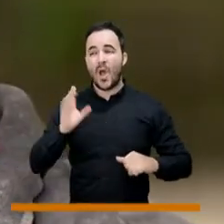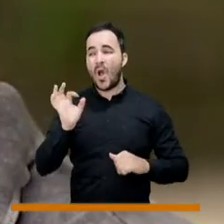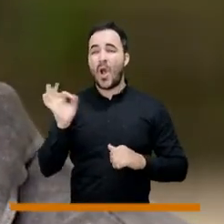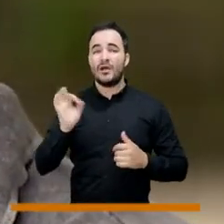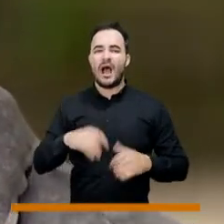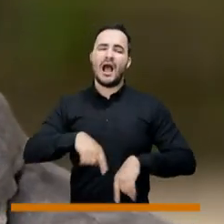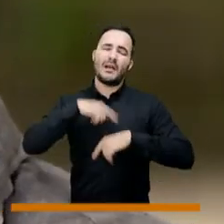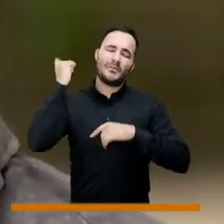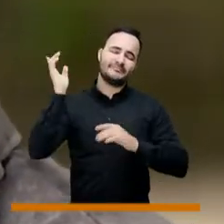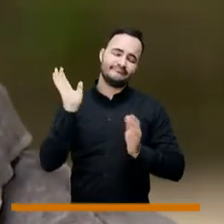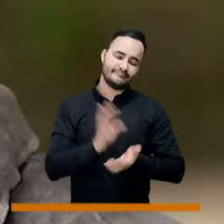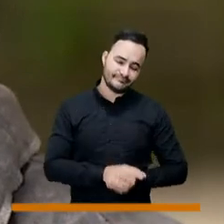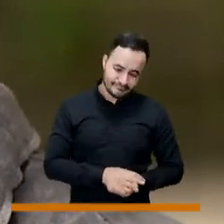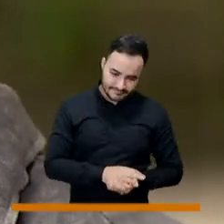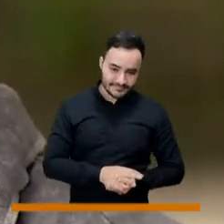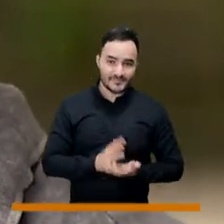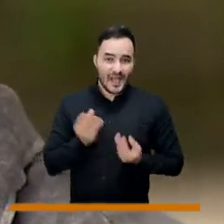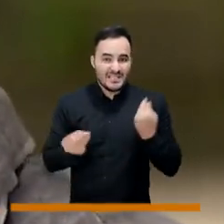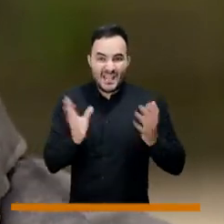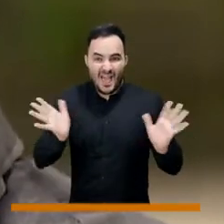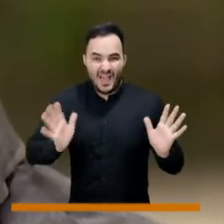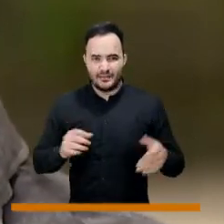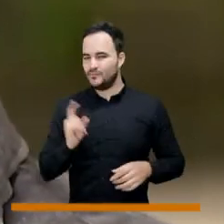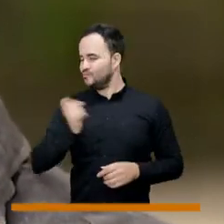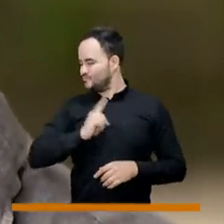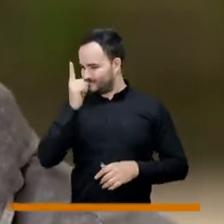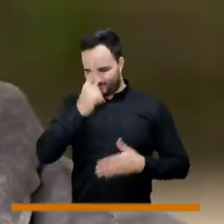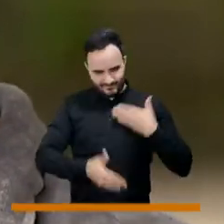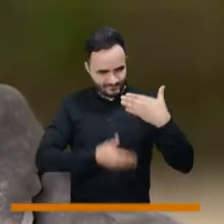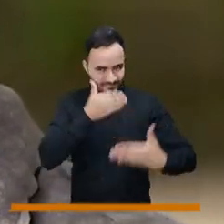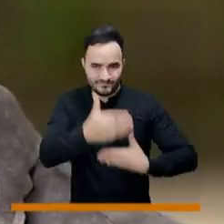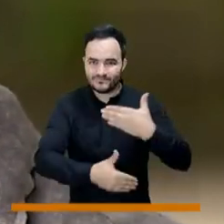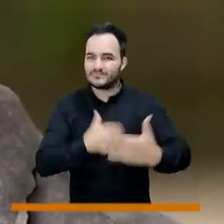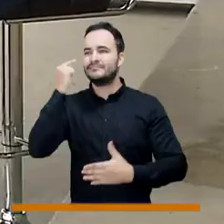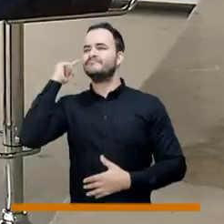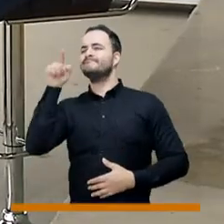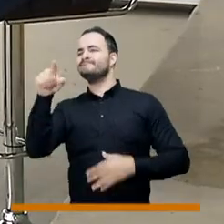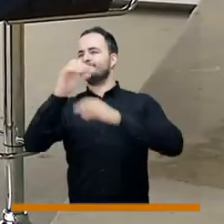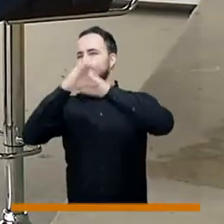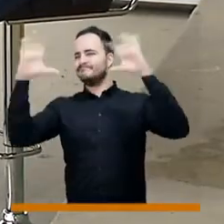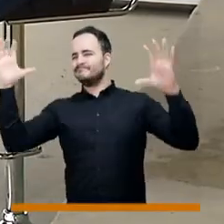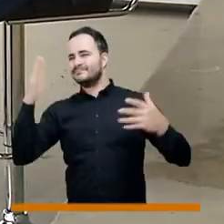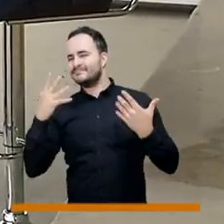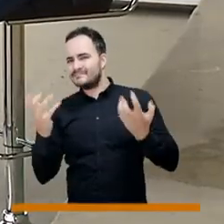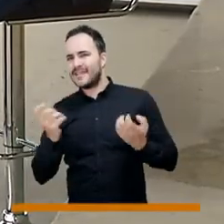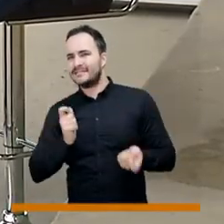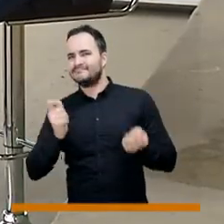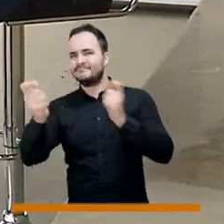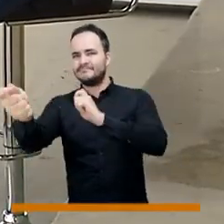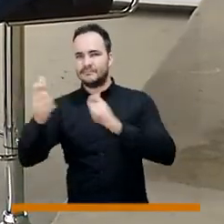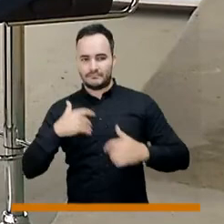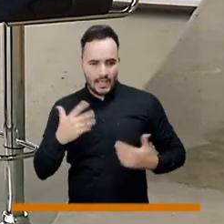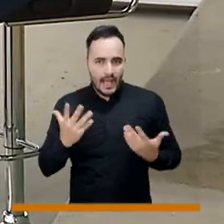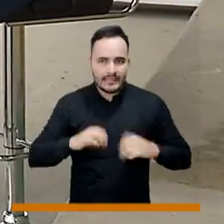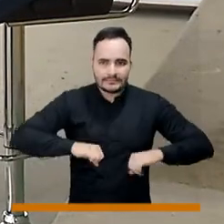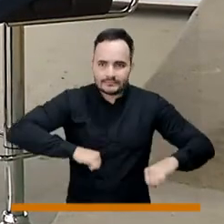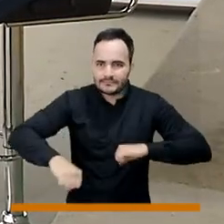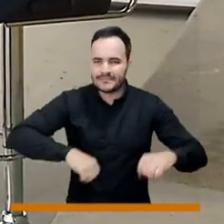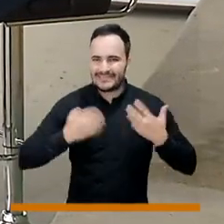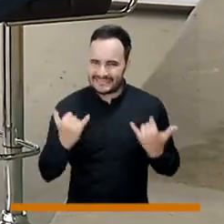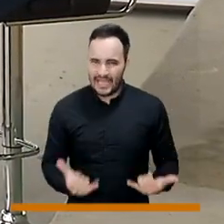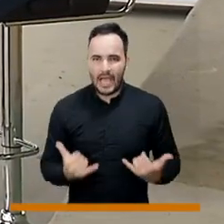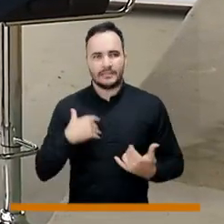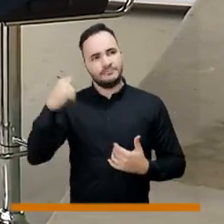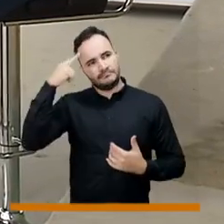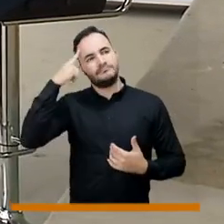la cabeza y quedarnos pensando, es levantar la cabeza y mirar rápido para el futuro, para podernos de podernos poner, yo creo que al tope de